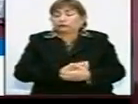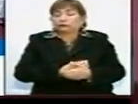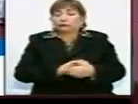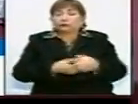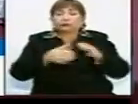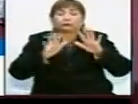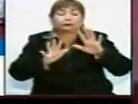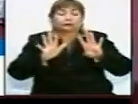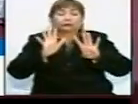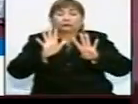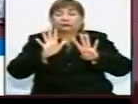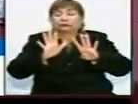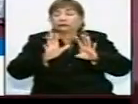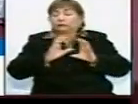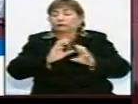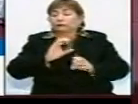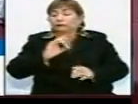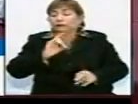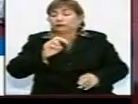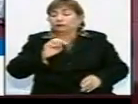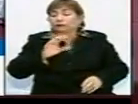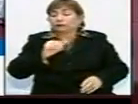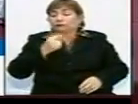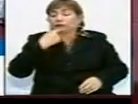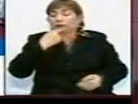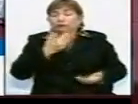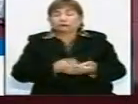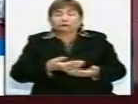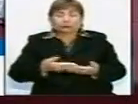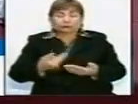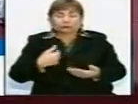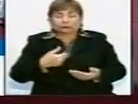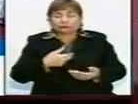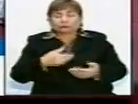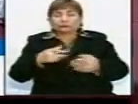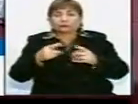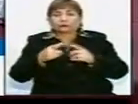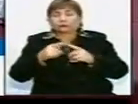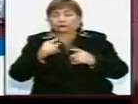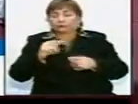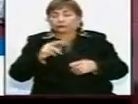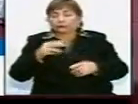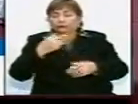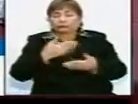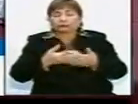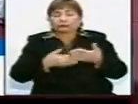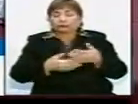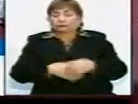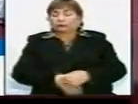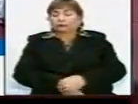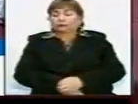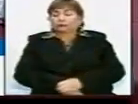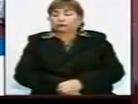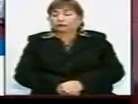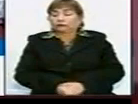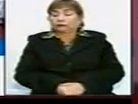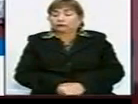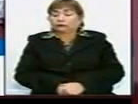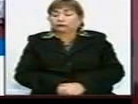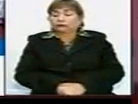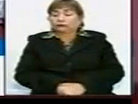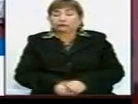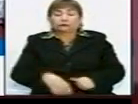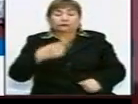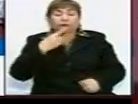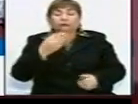cuencas que significa la cual es nuestro territorio nacional y atraviesan todas las cuencas así y somos que era uno de los